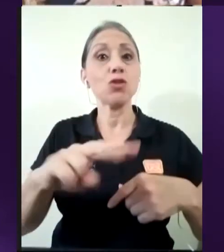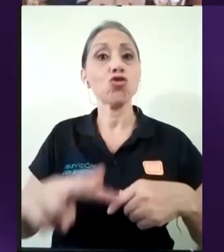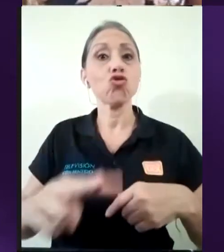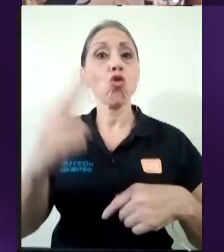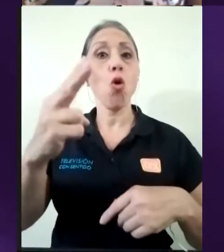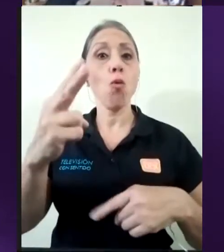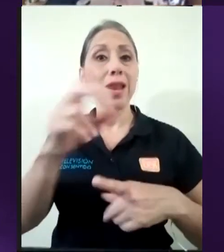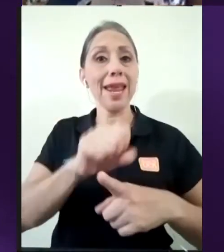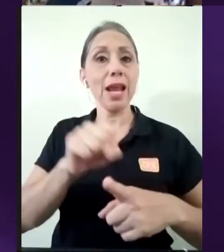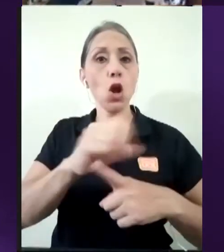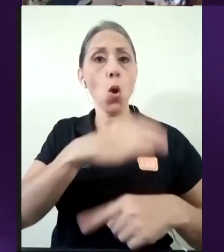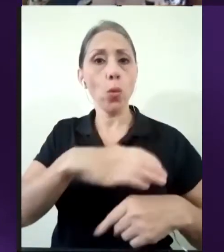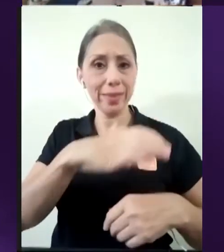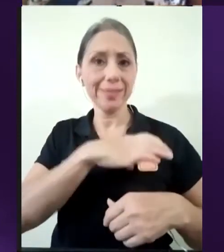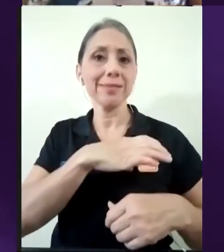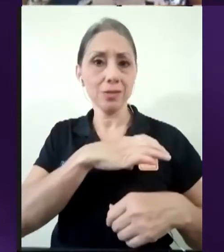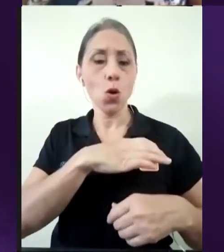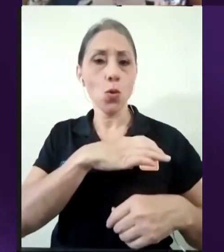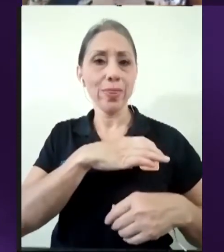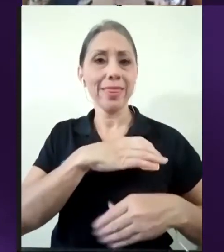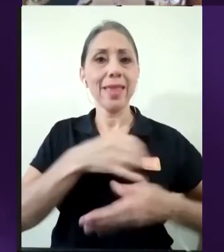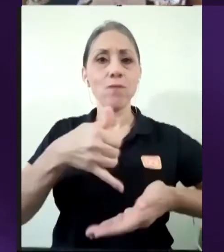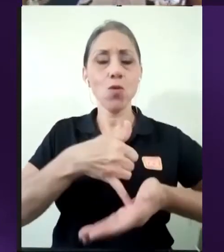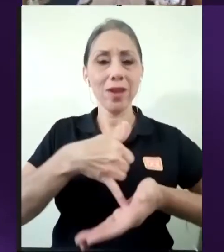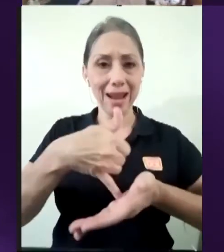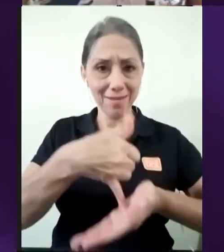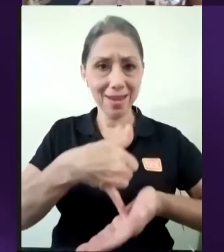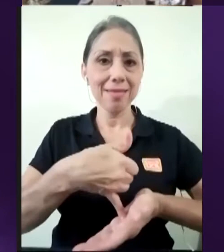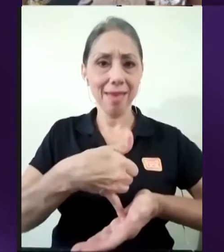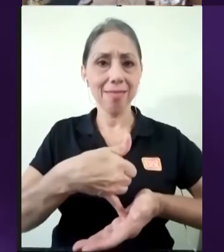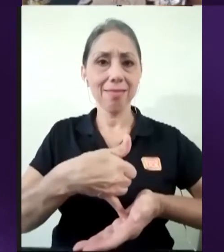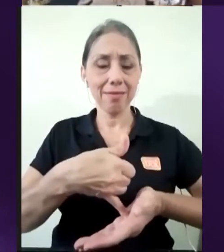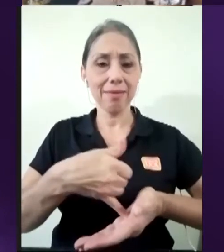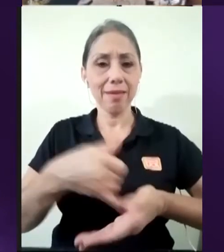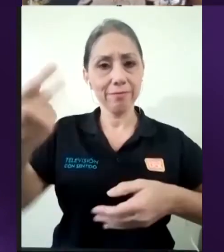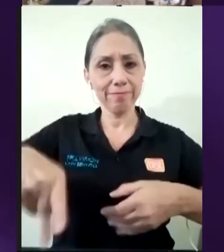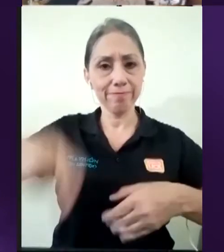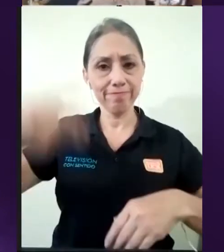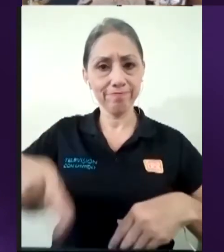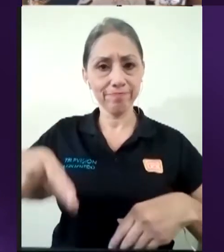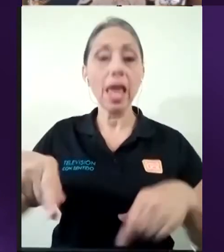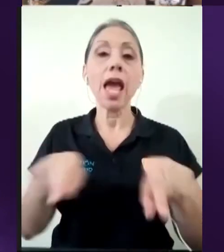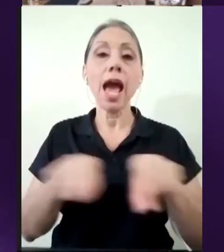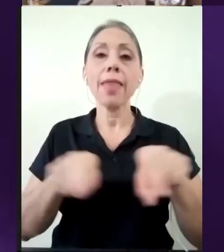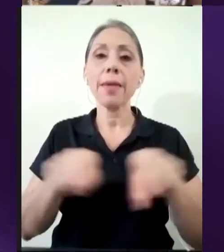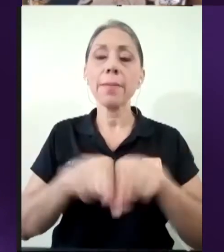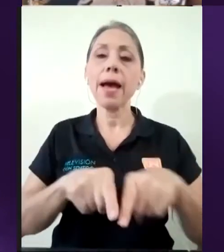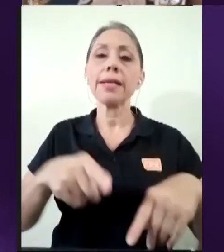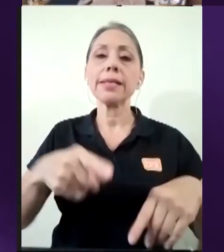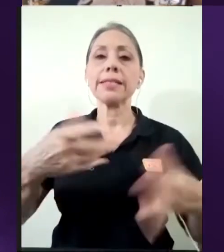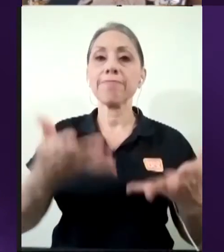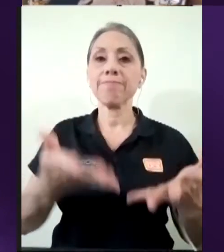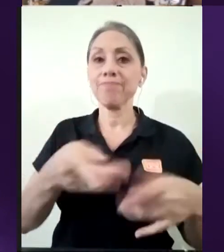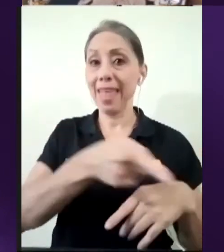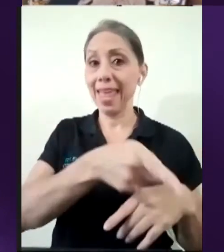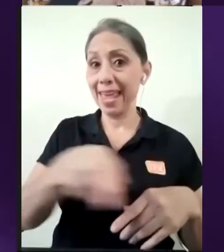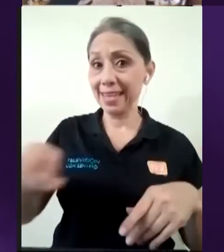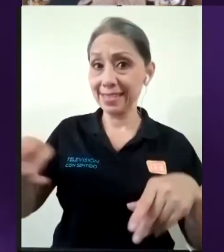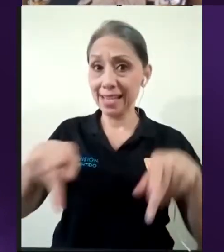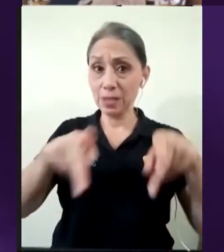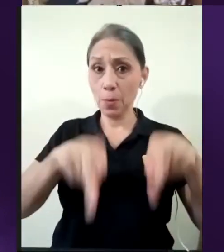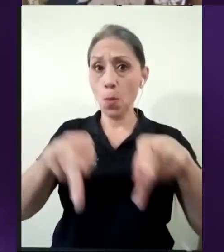condición de vulnerabilidad, y que además tenemos que esas poblaciones, más